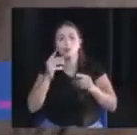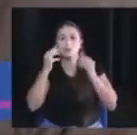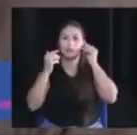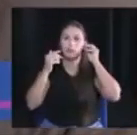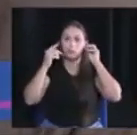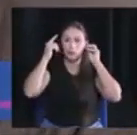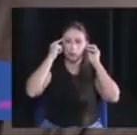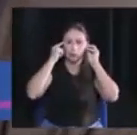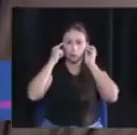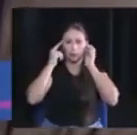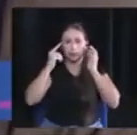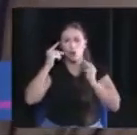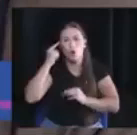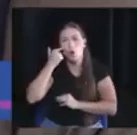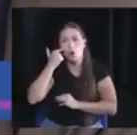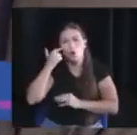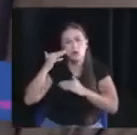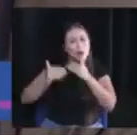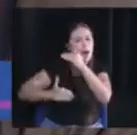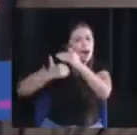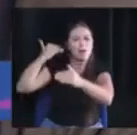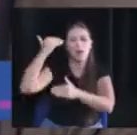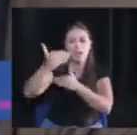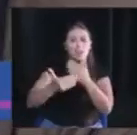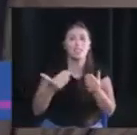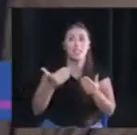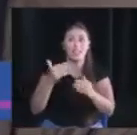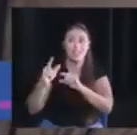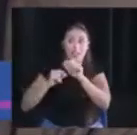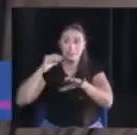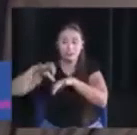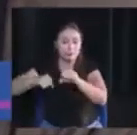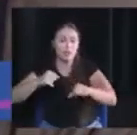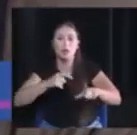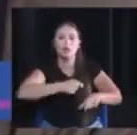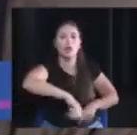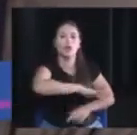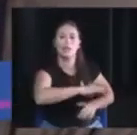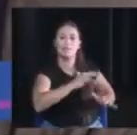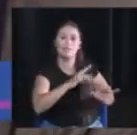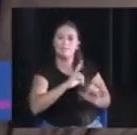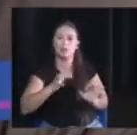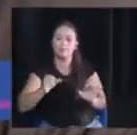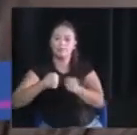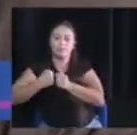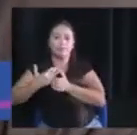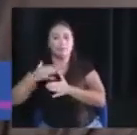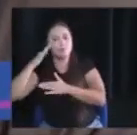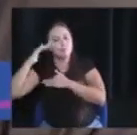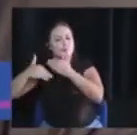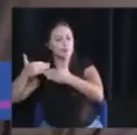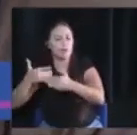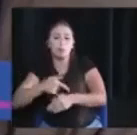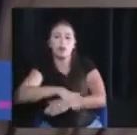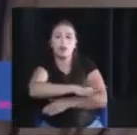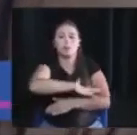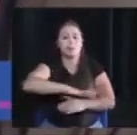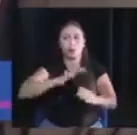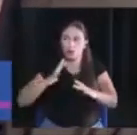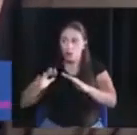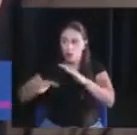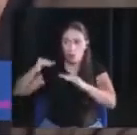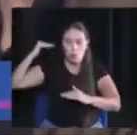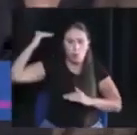quienes acceden al conocimiento avanzado tienen una ventaja que el resto de la sociedad no tienen. Tenemos que construir un